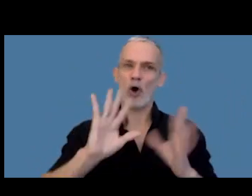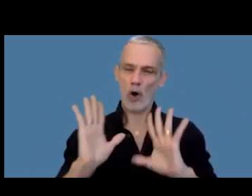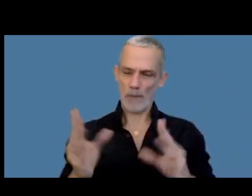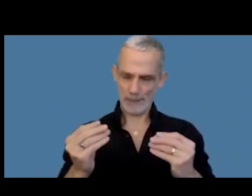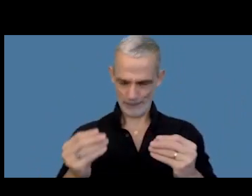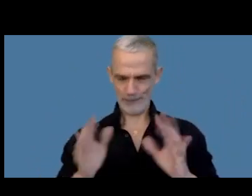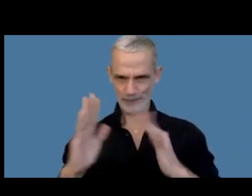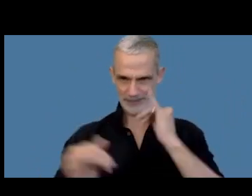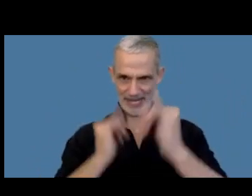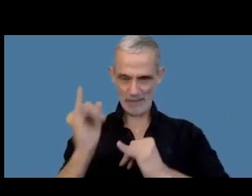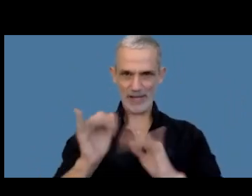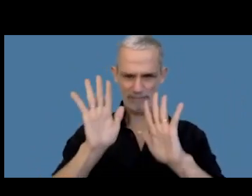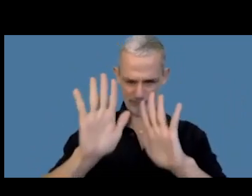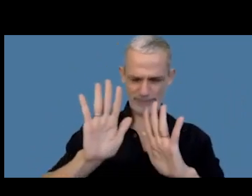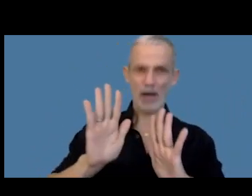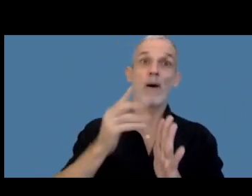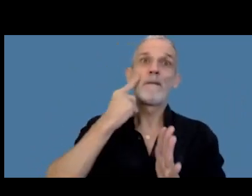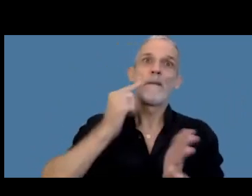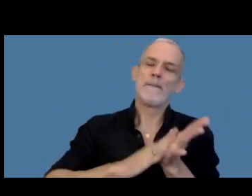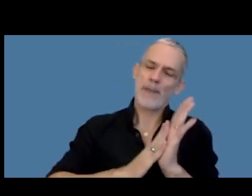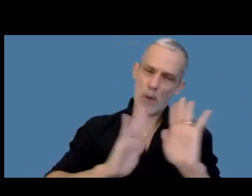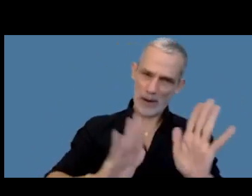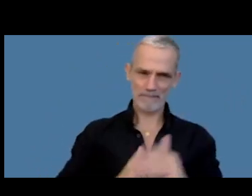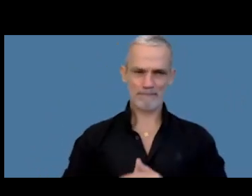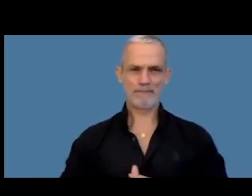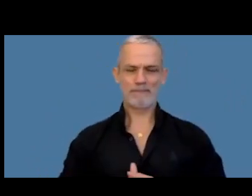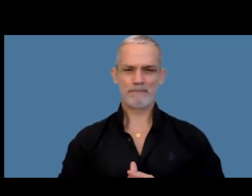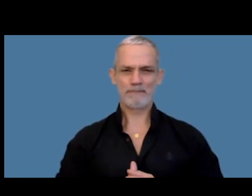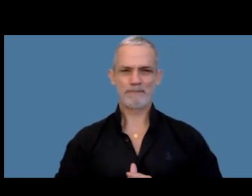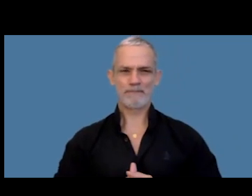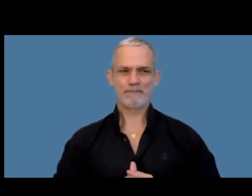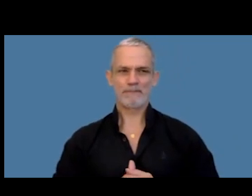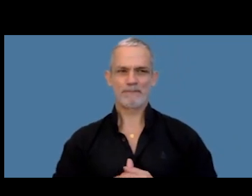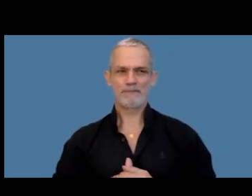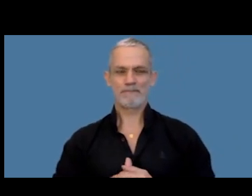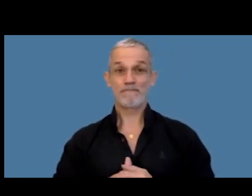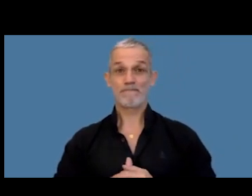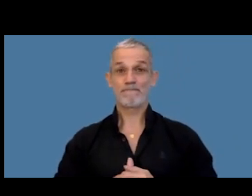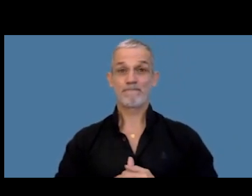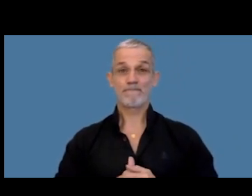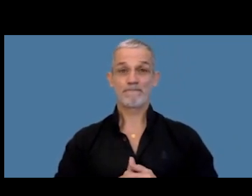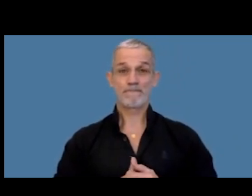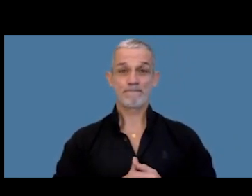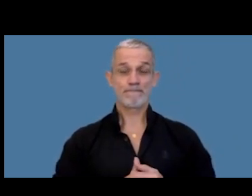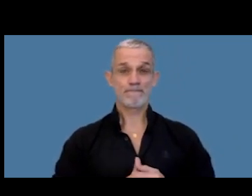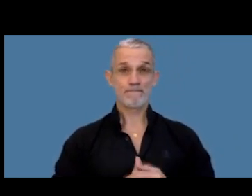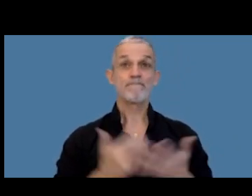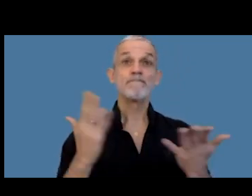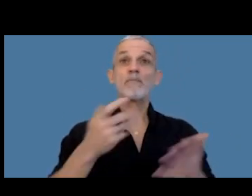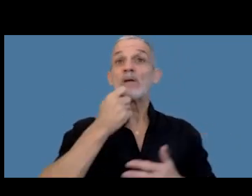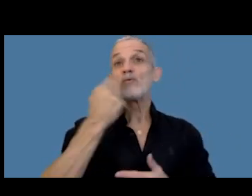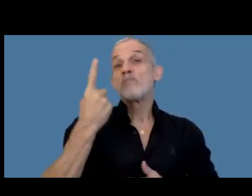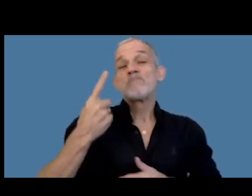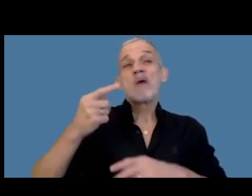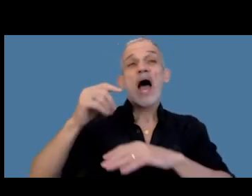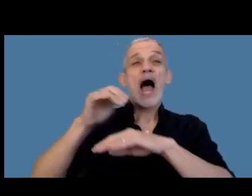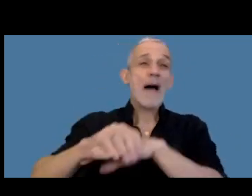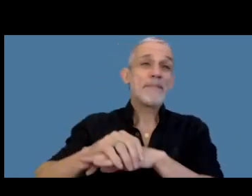lo vamos a intentar. si un amigo de una